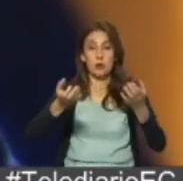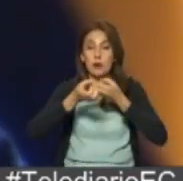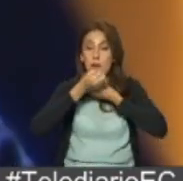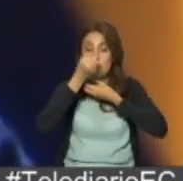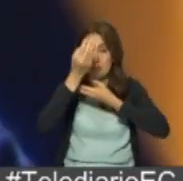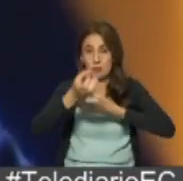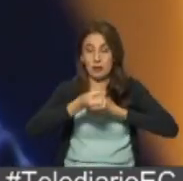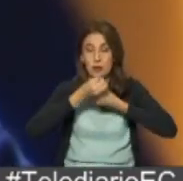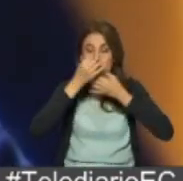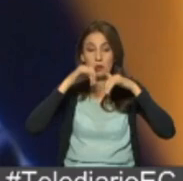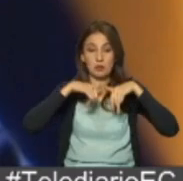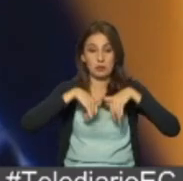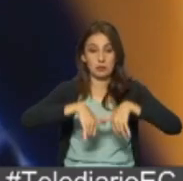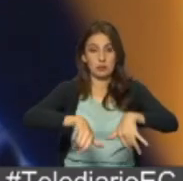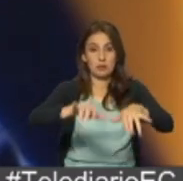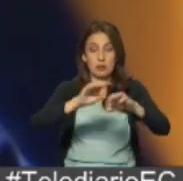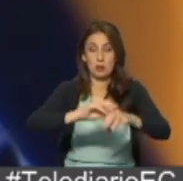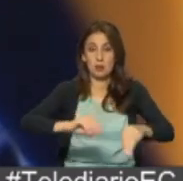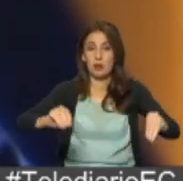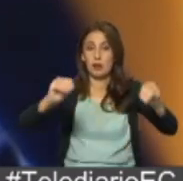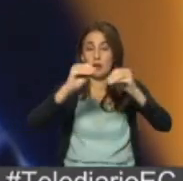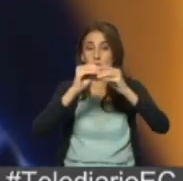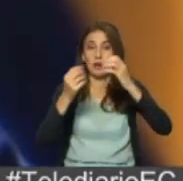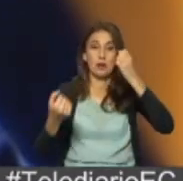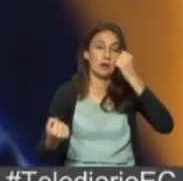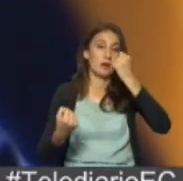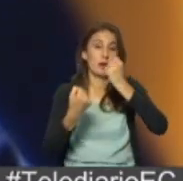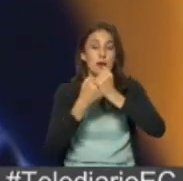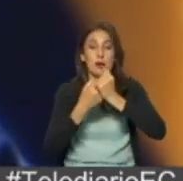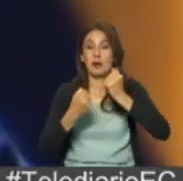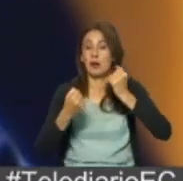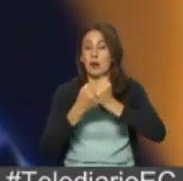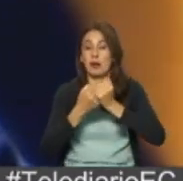información de la situación y del apoyo también que está ofreciendo